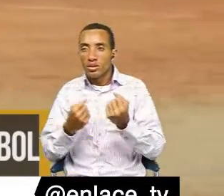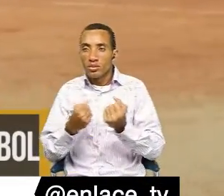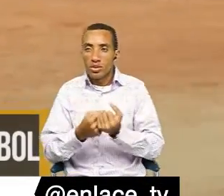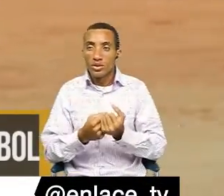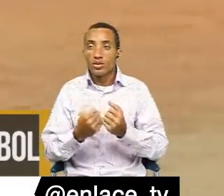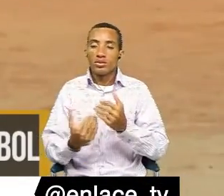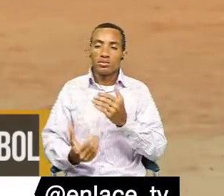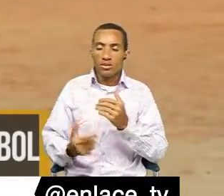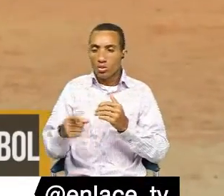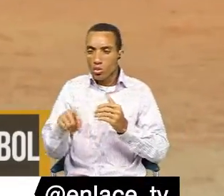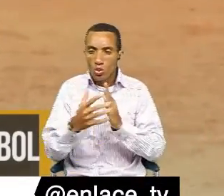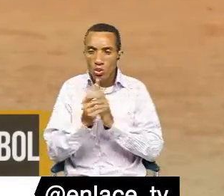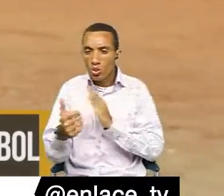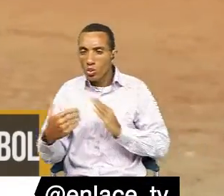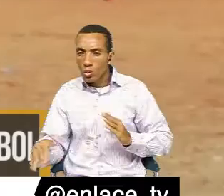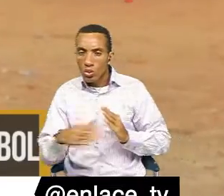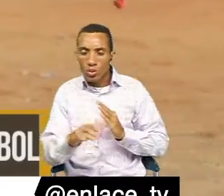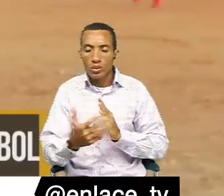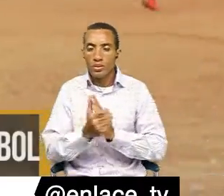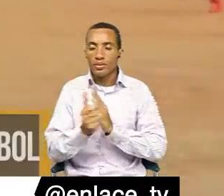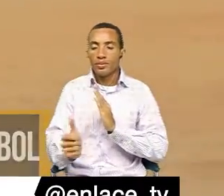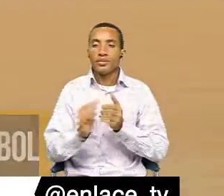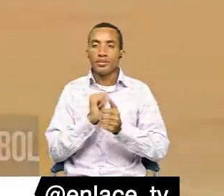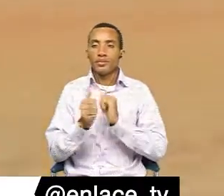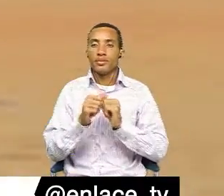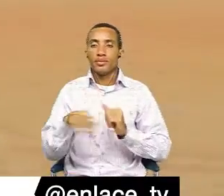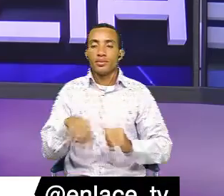nuevas figuras de este deporte en Barrancabermeja.